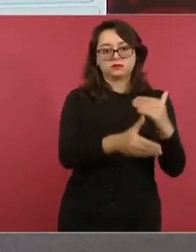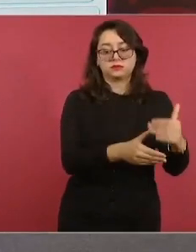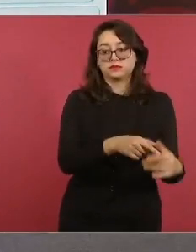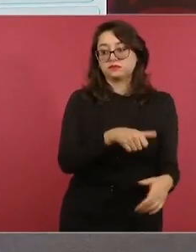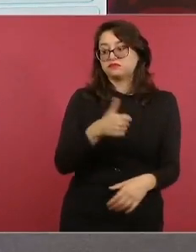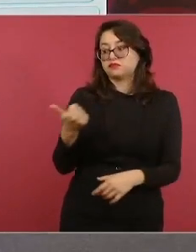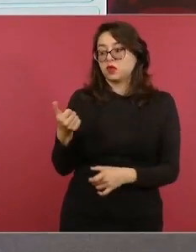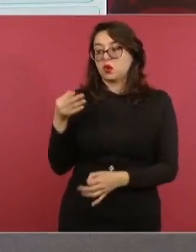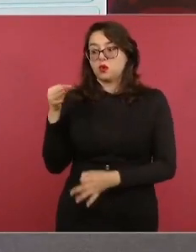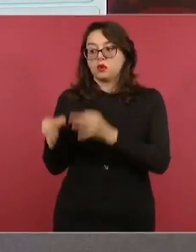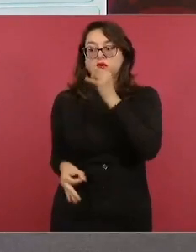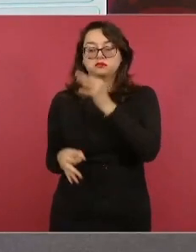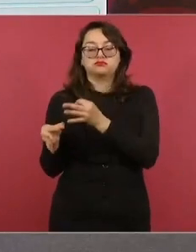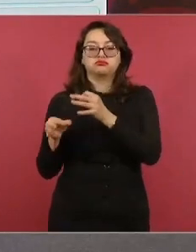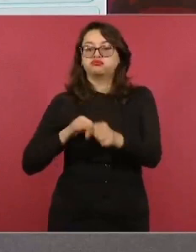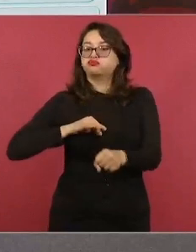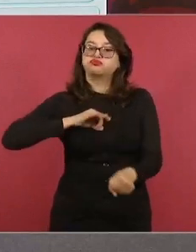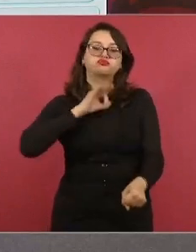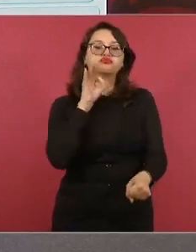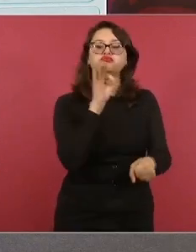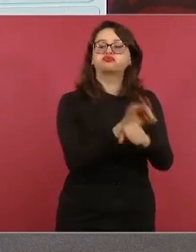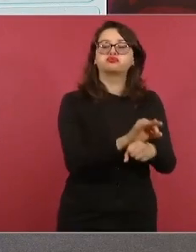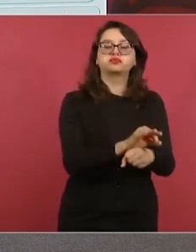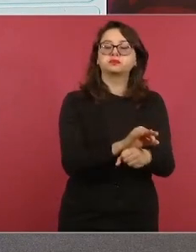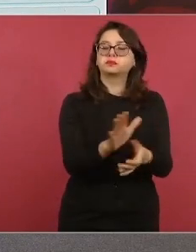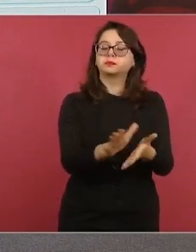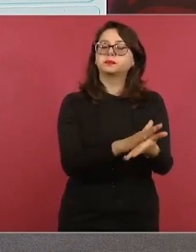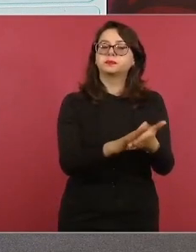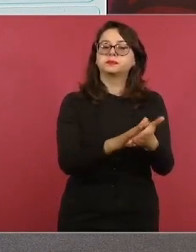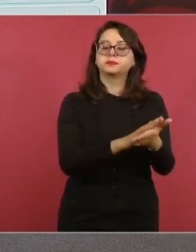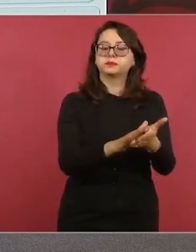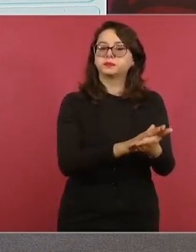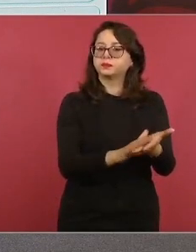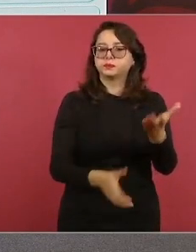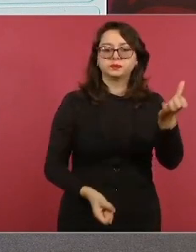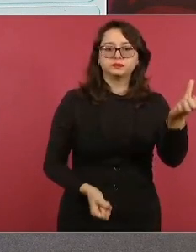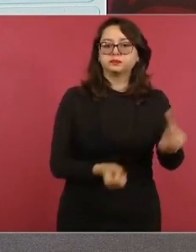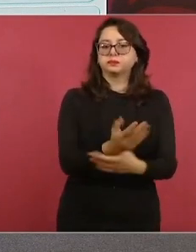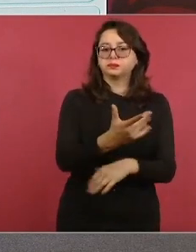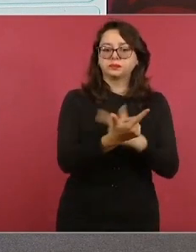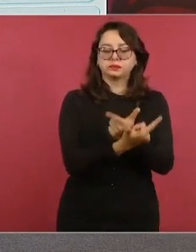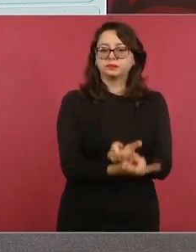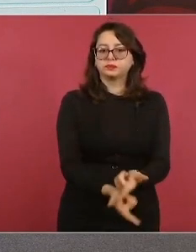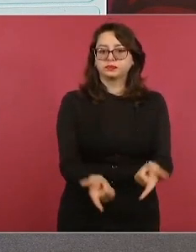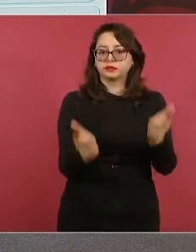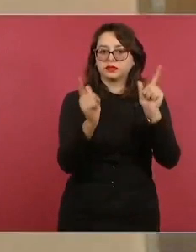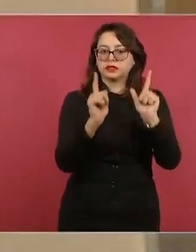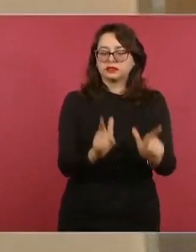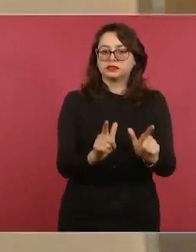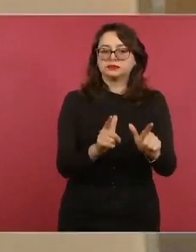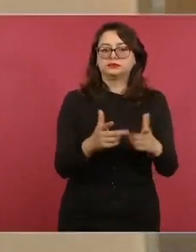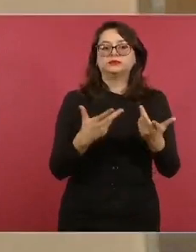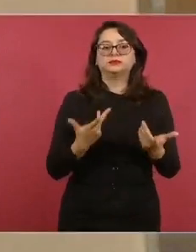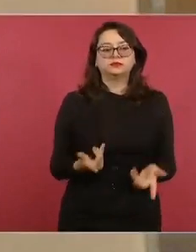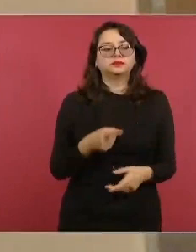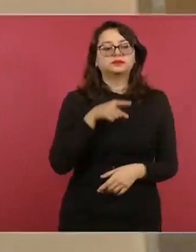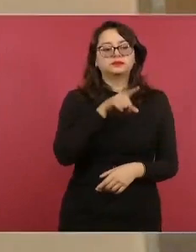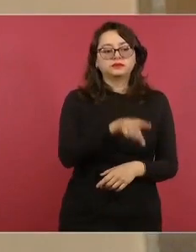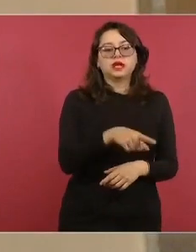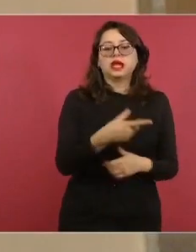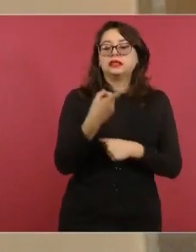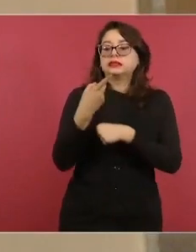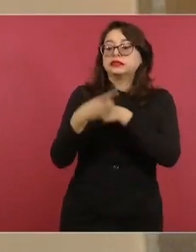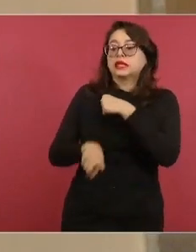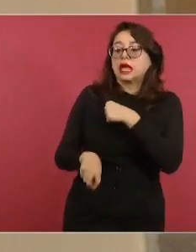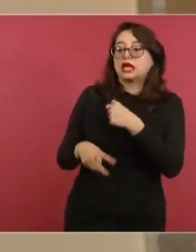por el delito de operaciones con recursos de procedencia ilícita al incluirlo en el acuerdo de reparación del daño